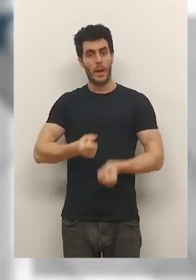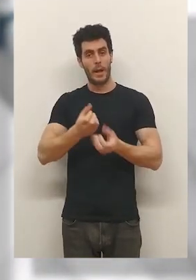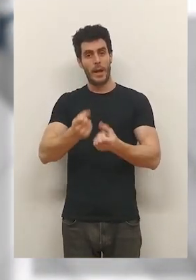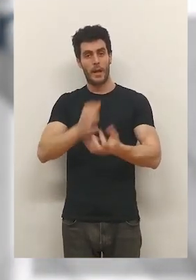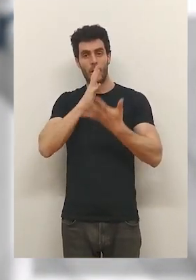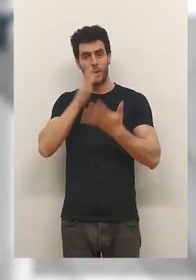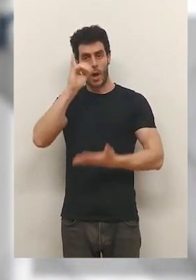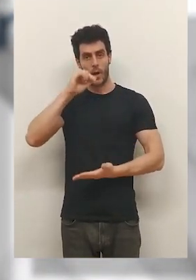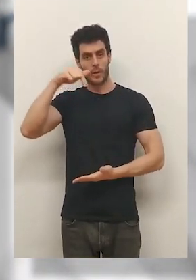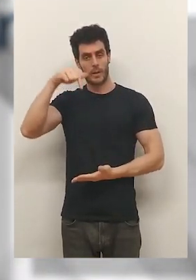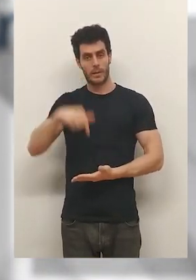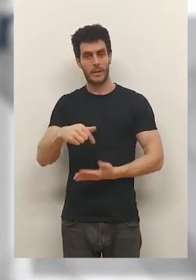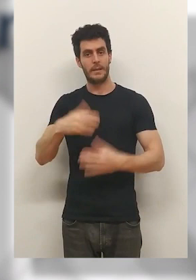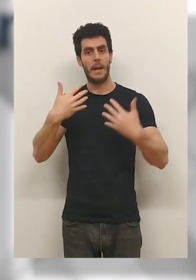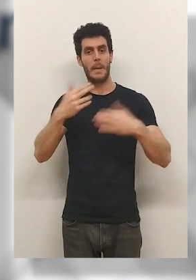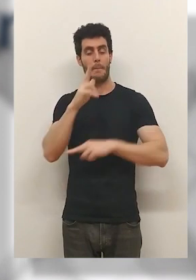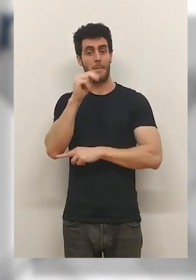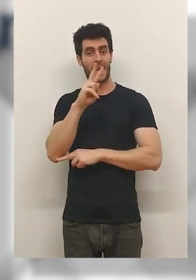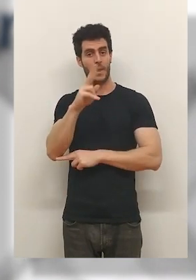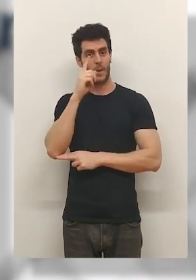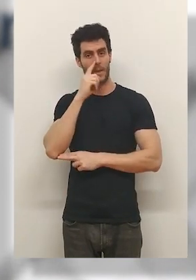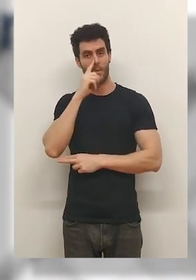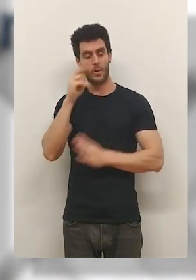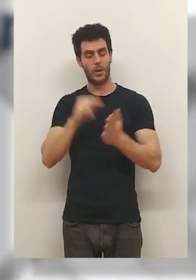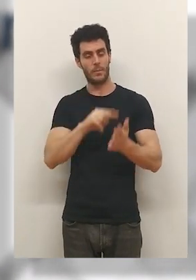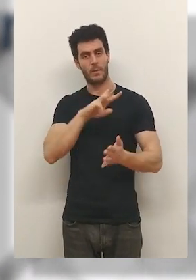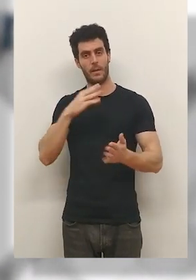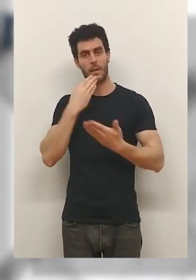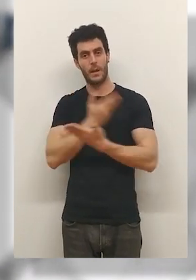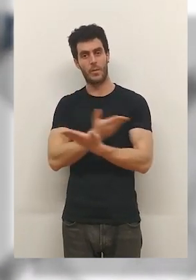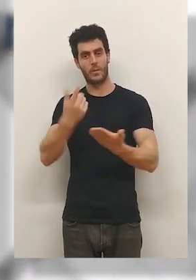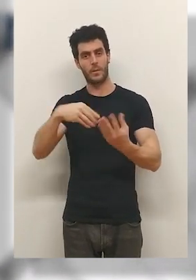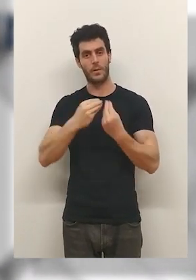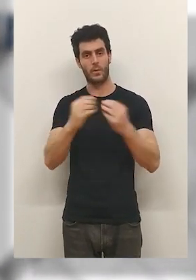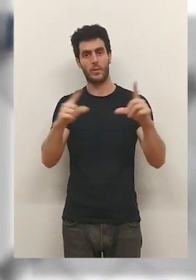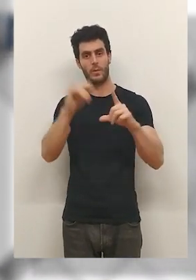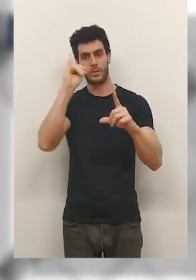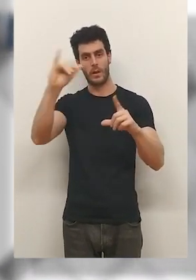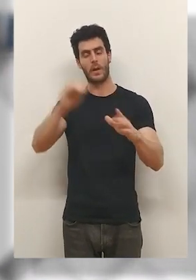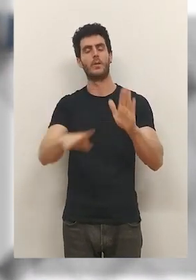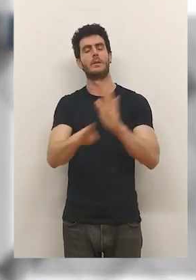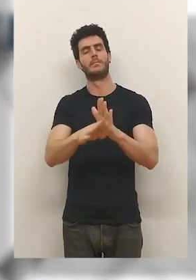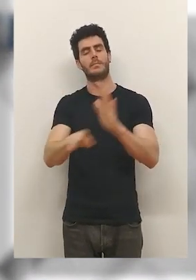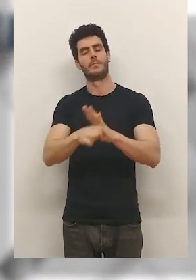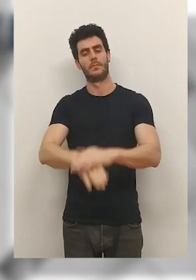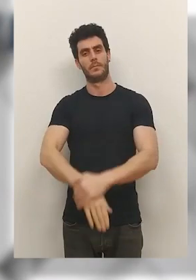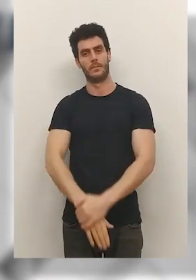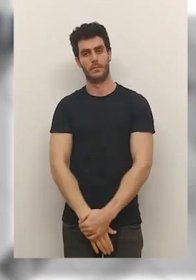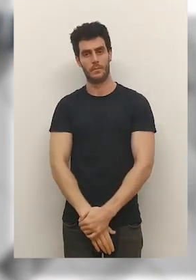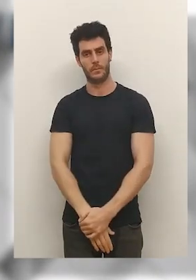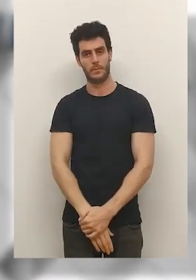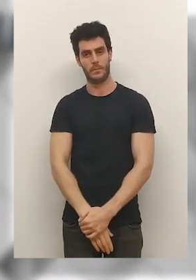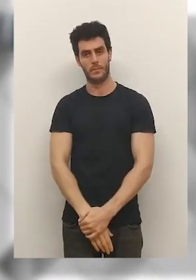el relato informativo de la actualidad riojana... ...de este viernes 2 de junio de 2023. Gracias por su confianza y sigan en la compañía de